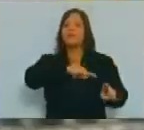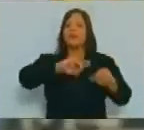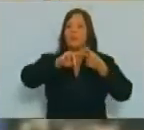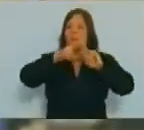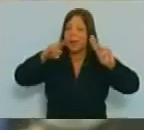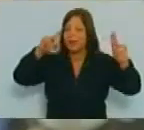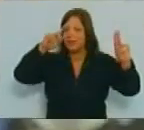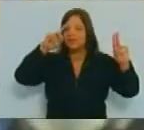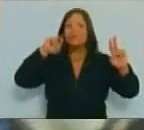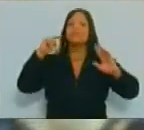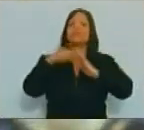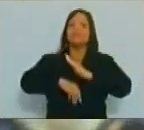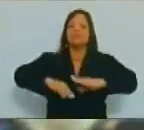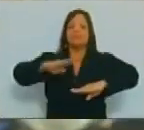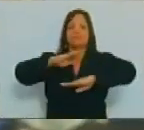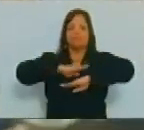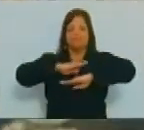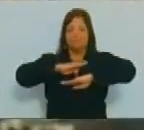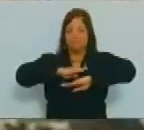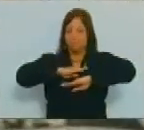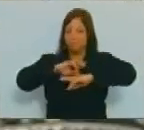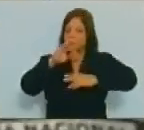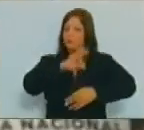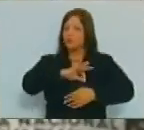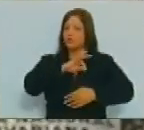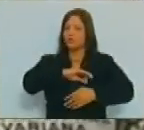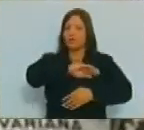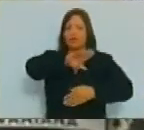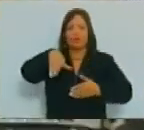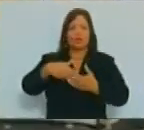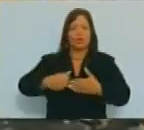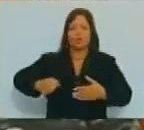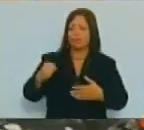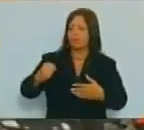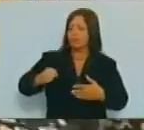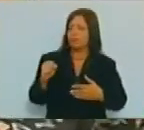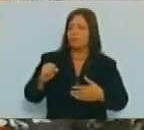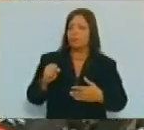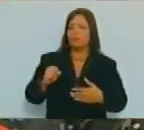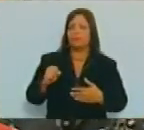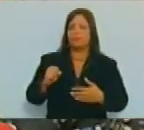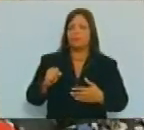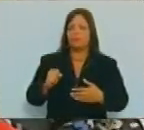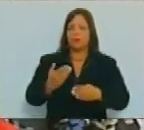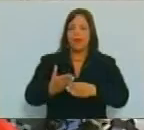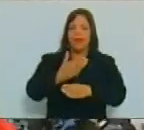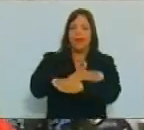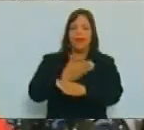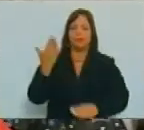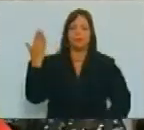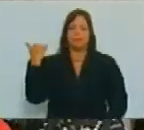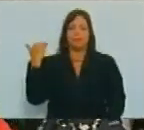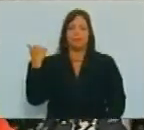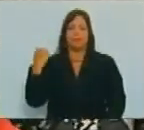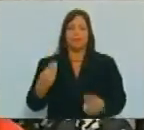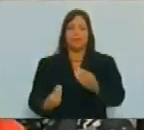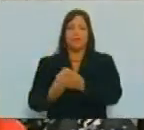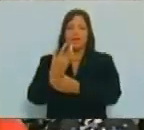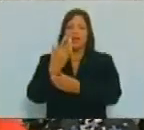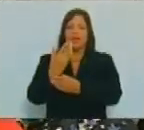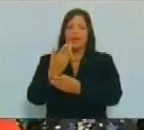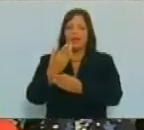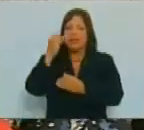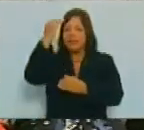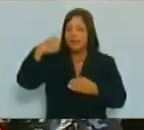un sistema de bienestar social para todos los cuerpos de policía recientemente pues se ha incrementado la escala